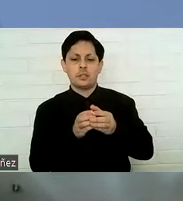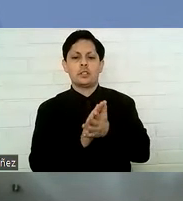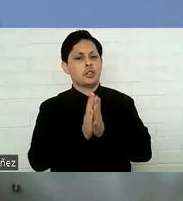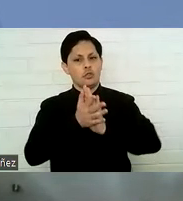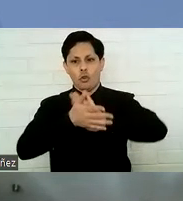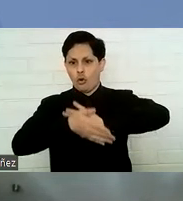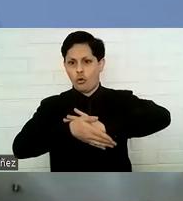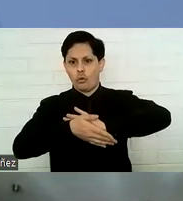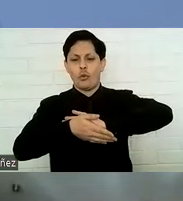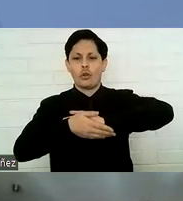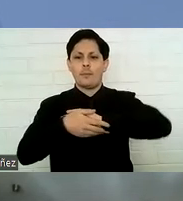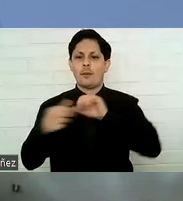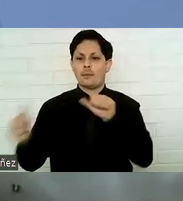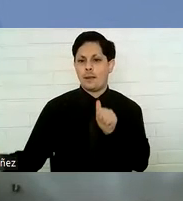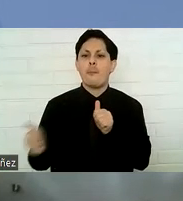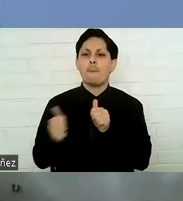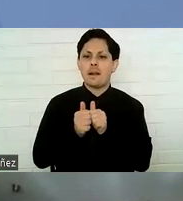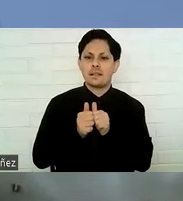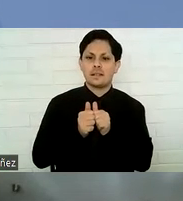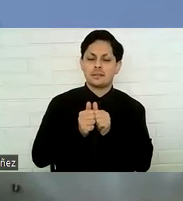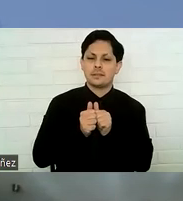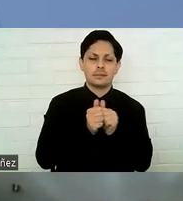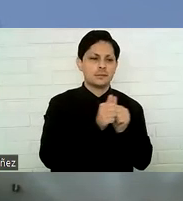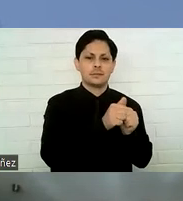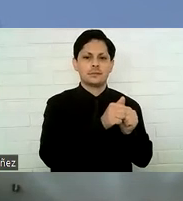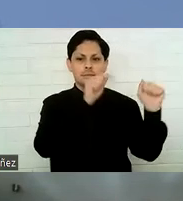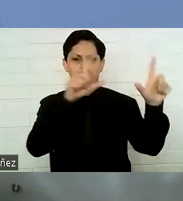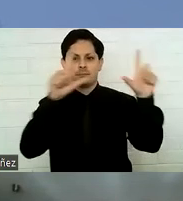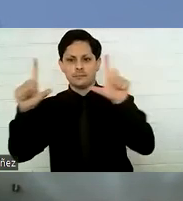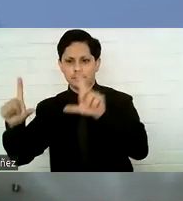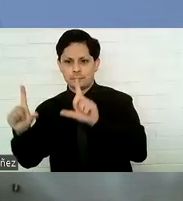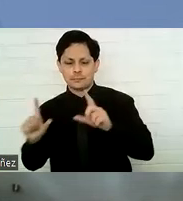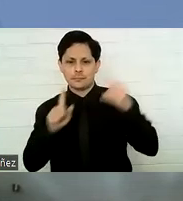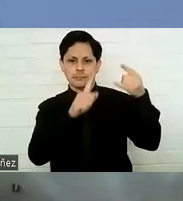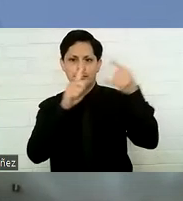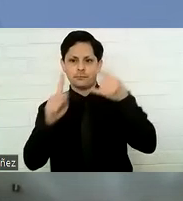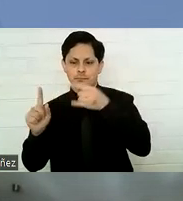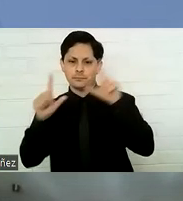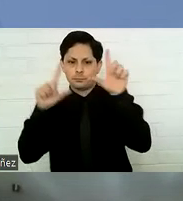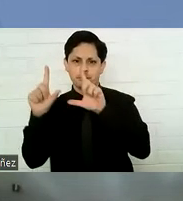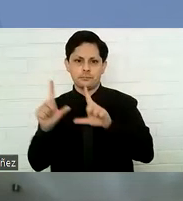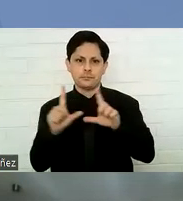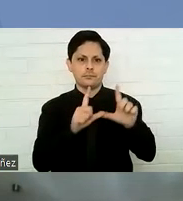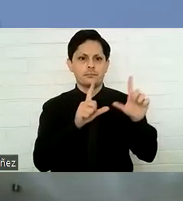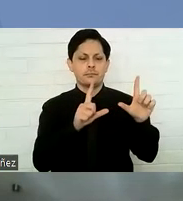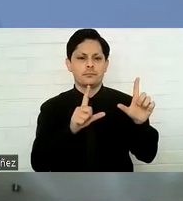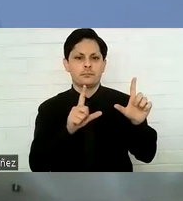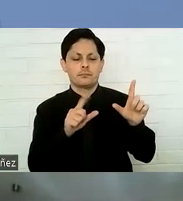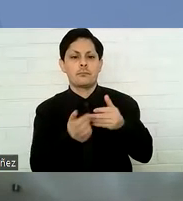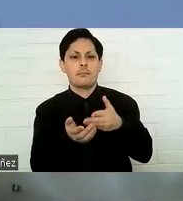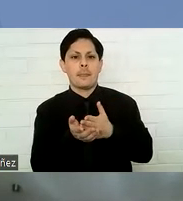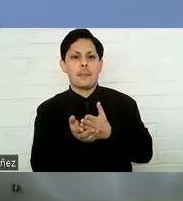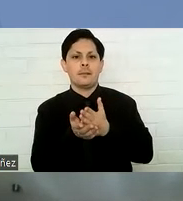este conversatorio que esperamos bastante diálogo y conversación. Quisiera iniciar con